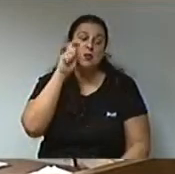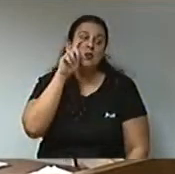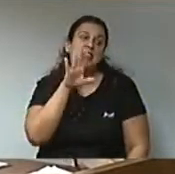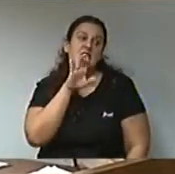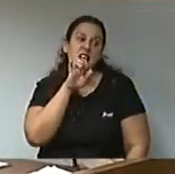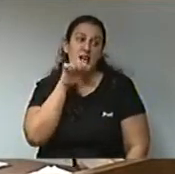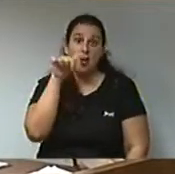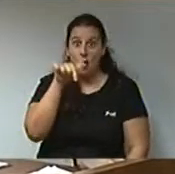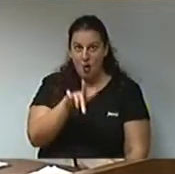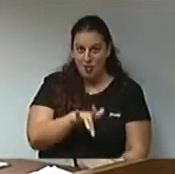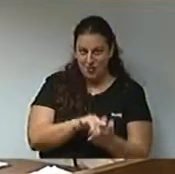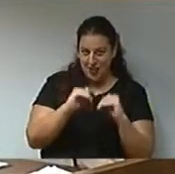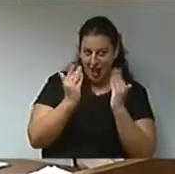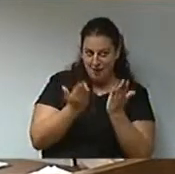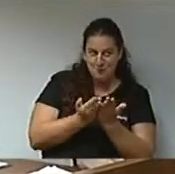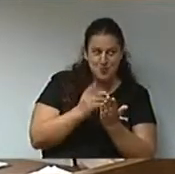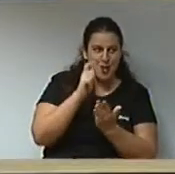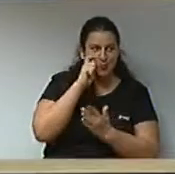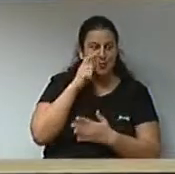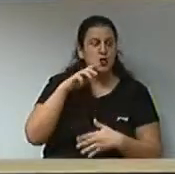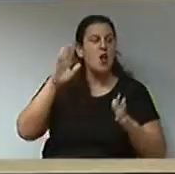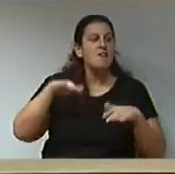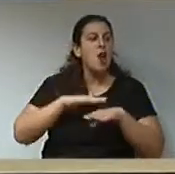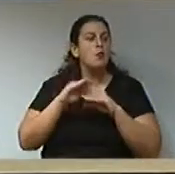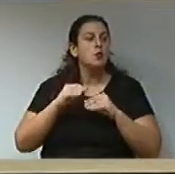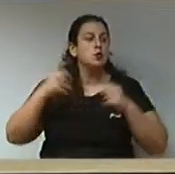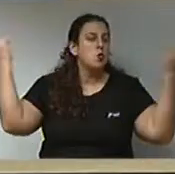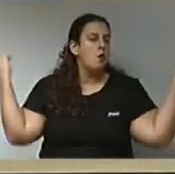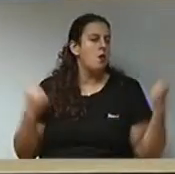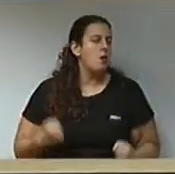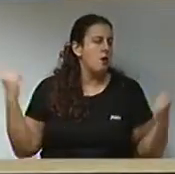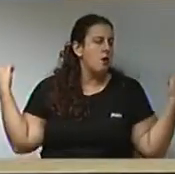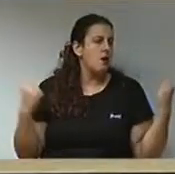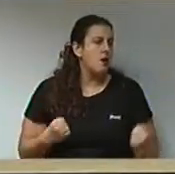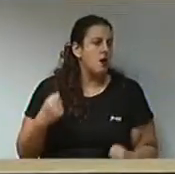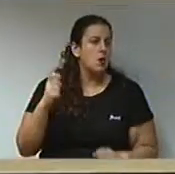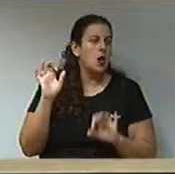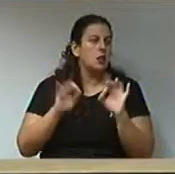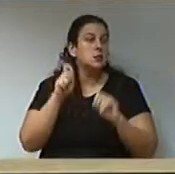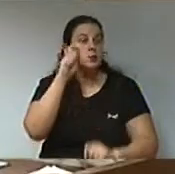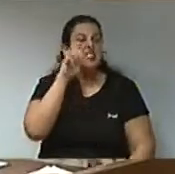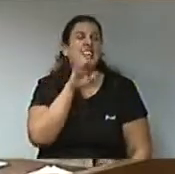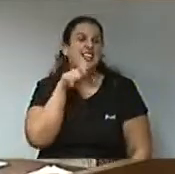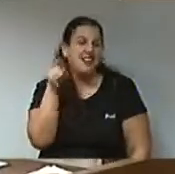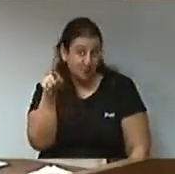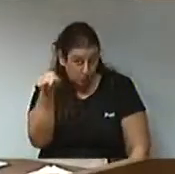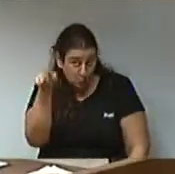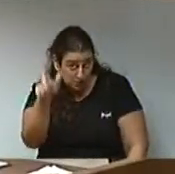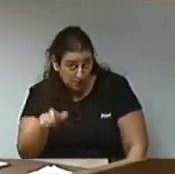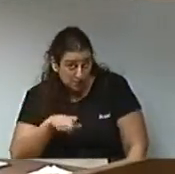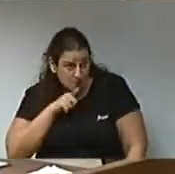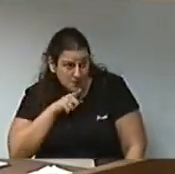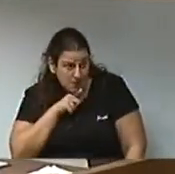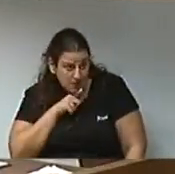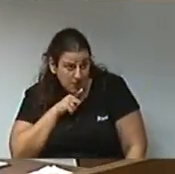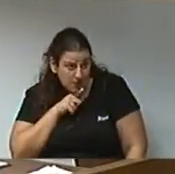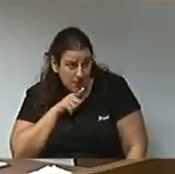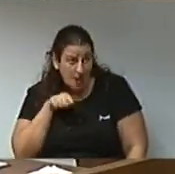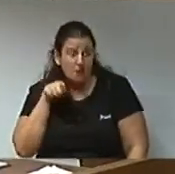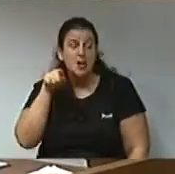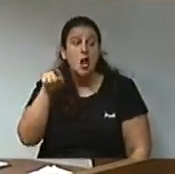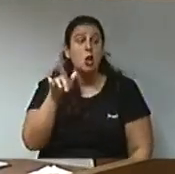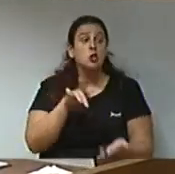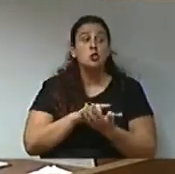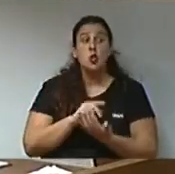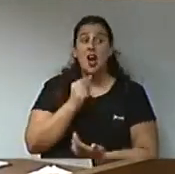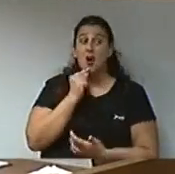del Turismo. ¿Quién se ha impuesto en su gobierno con la tasa turística? ¿Se ha impuesto usted con su criterio? ¿Por qué fue incapaz de destituir a la señora Oltra cuando ya